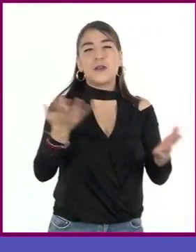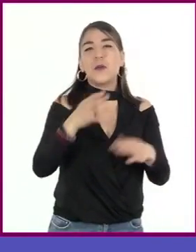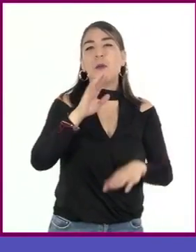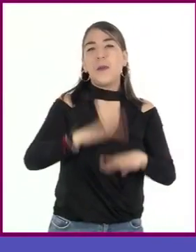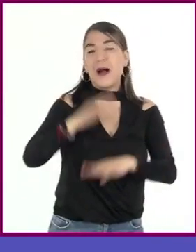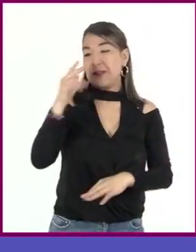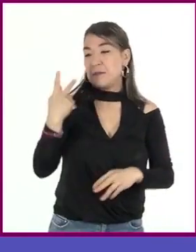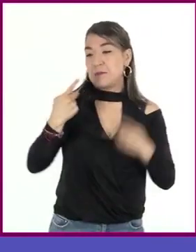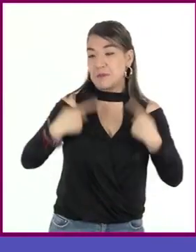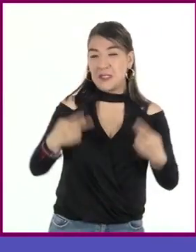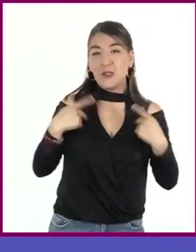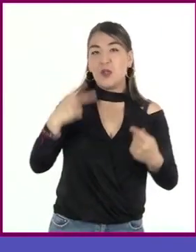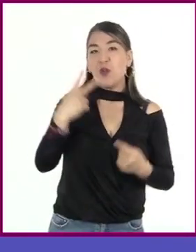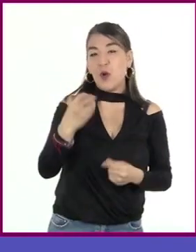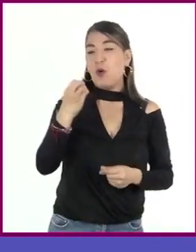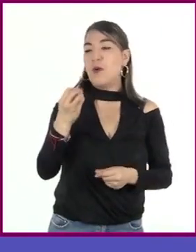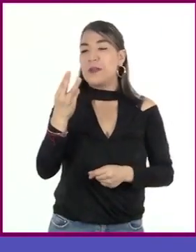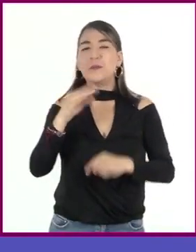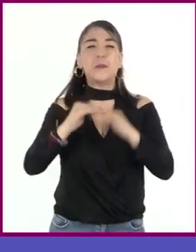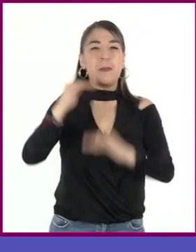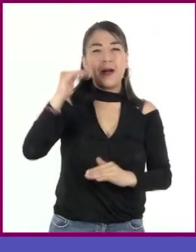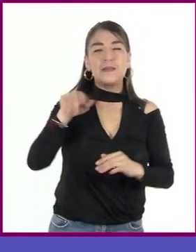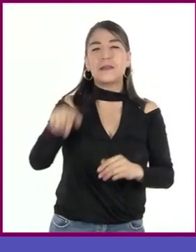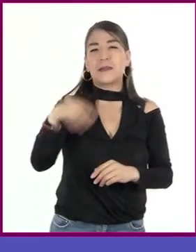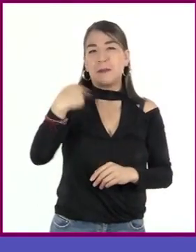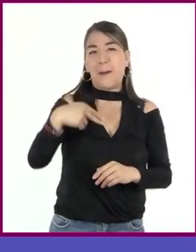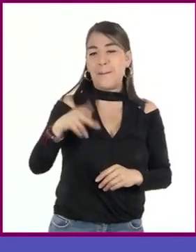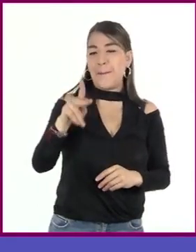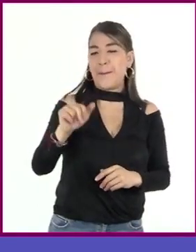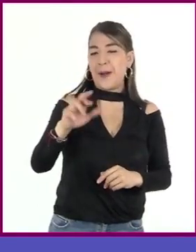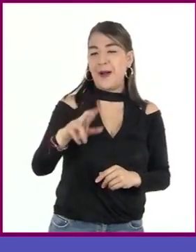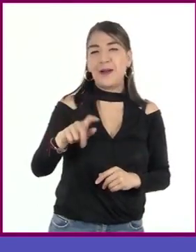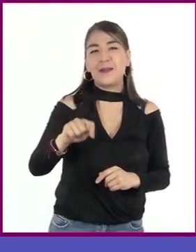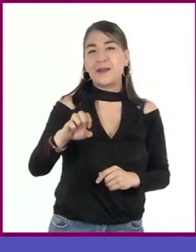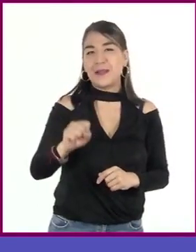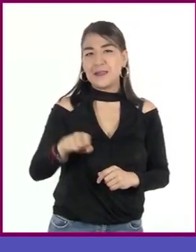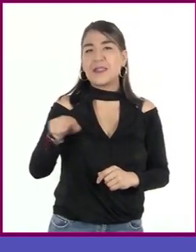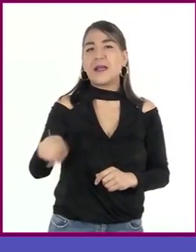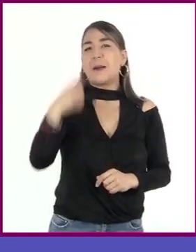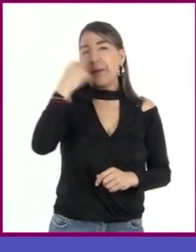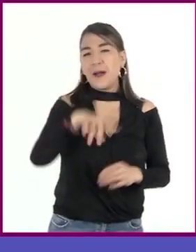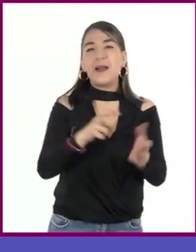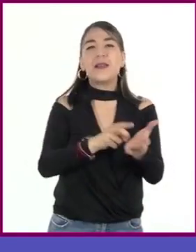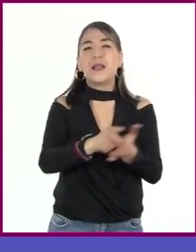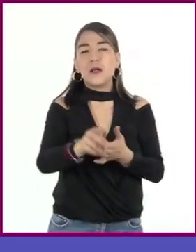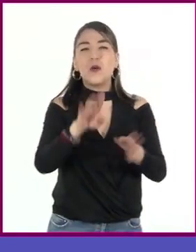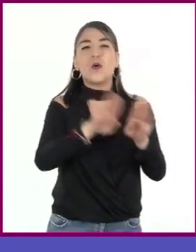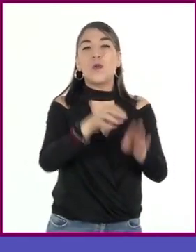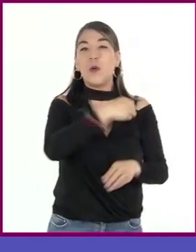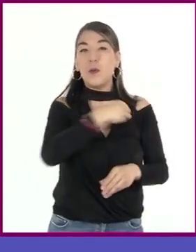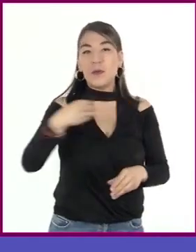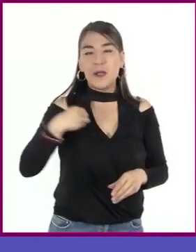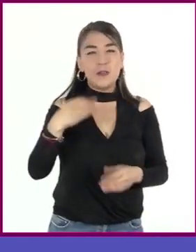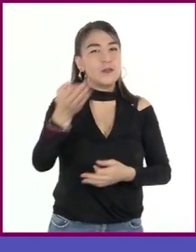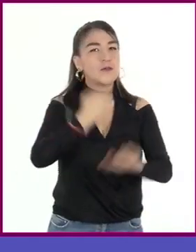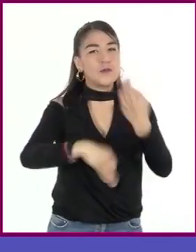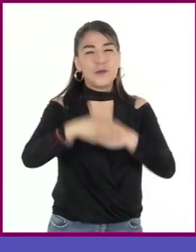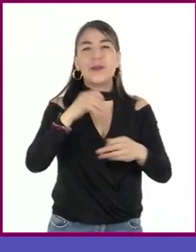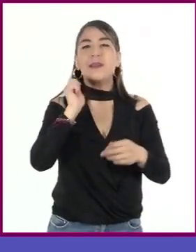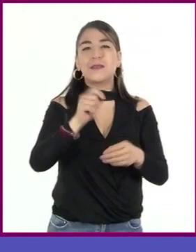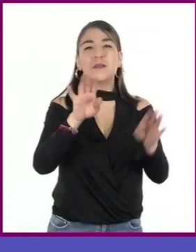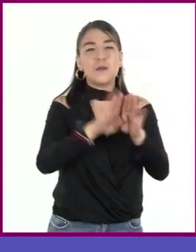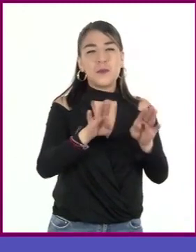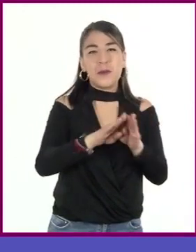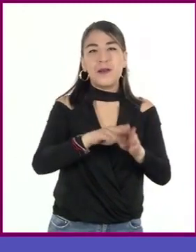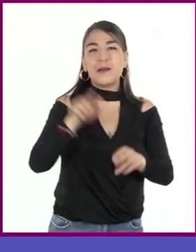o más personas a las cuales llamamos partes. En ellos se establecen los derechos y obligaciones de cada una de dichas partes,